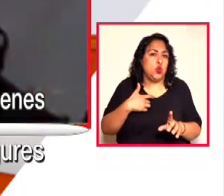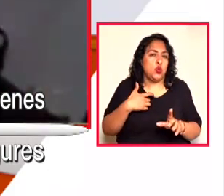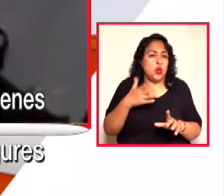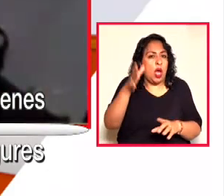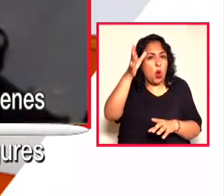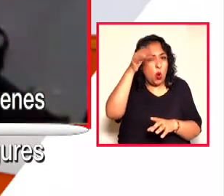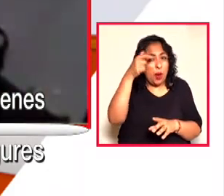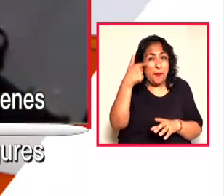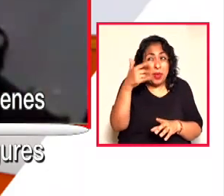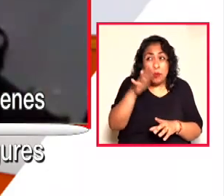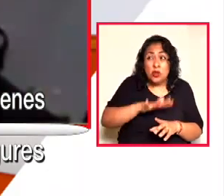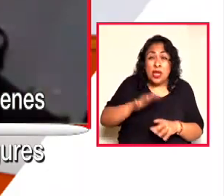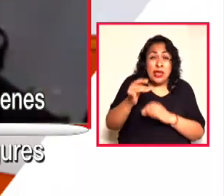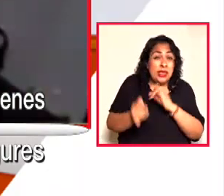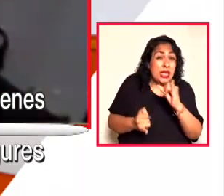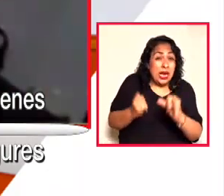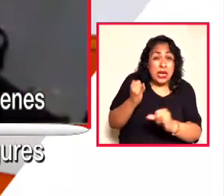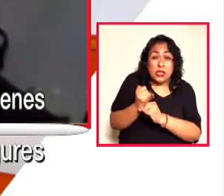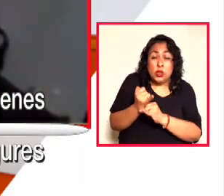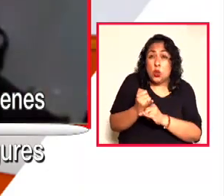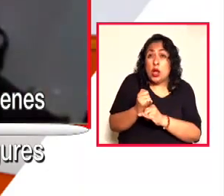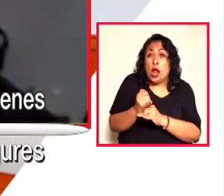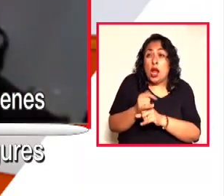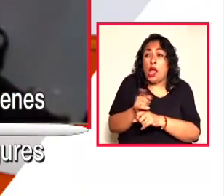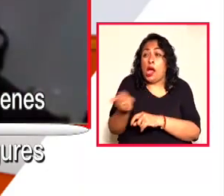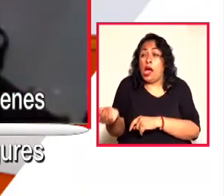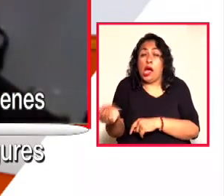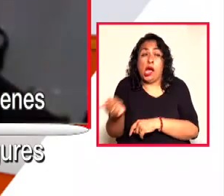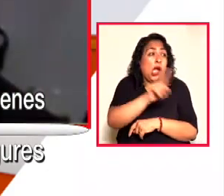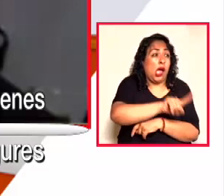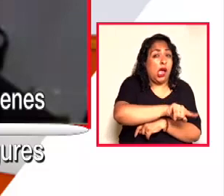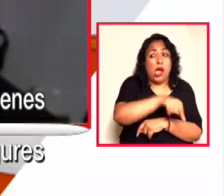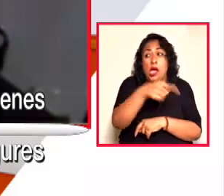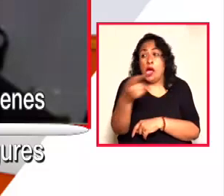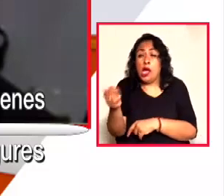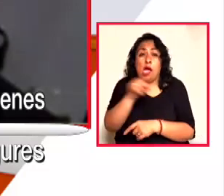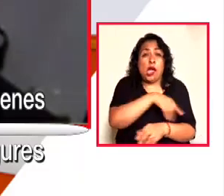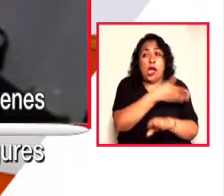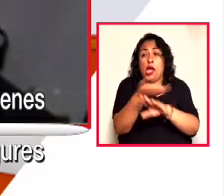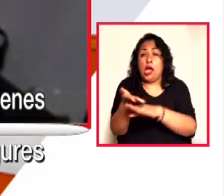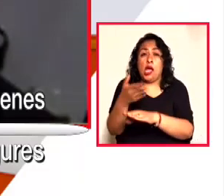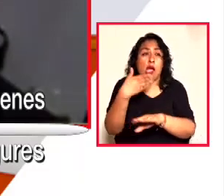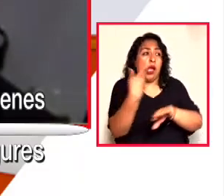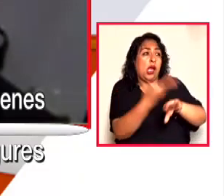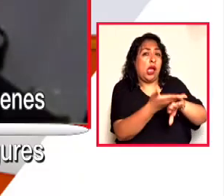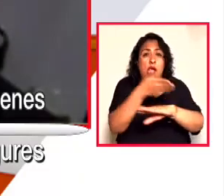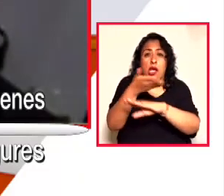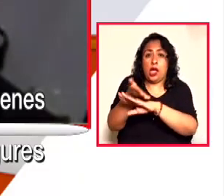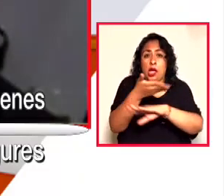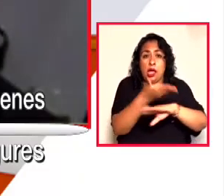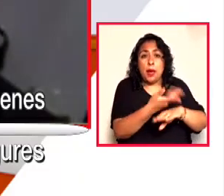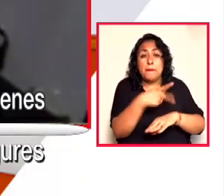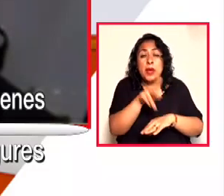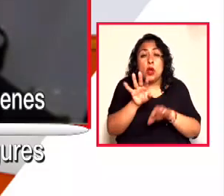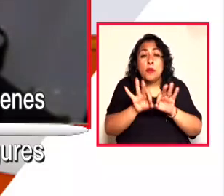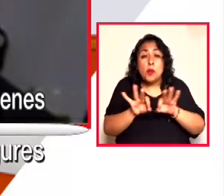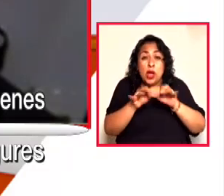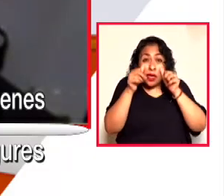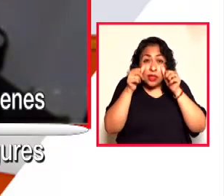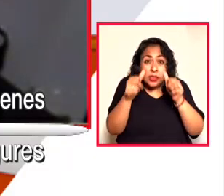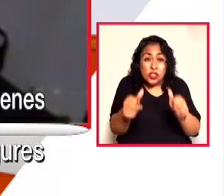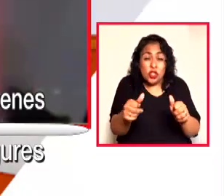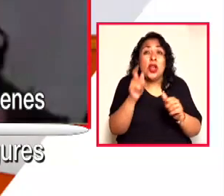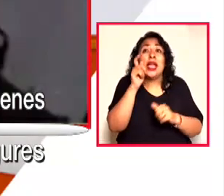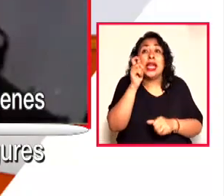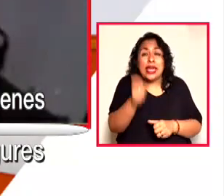arena internacional es ida y vuelta de contramedidas de unos y otros, pero al final lo que no debemos perder de vista en el análisis